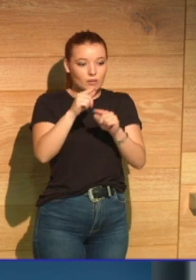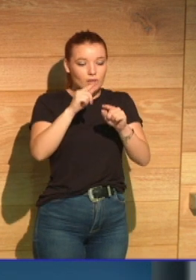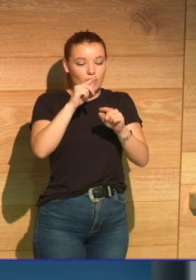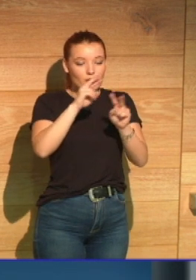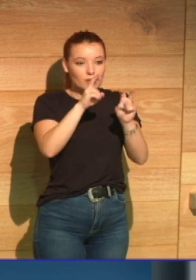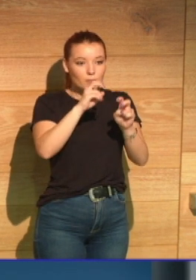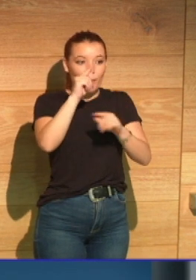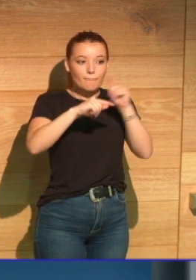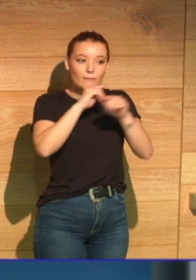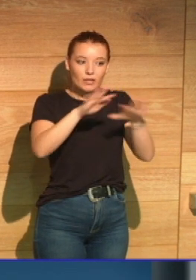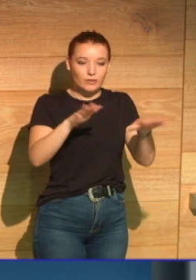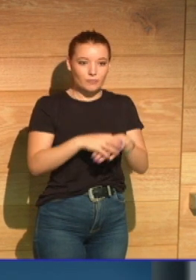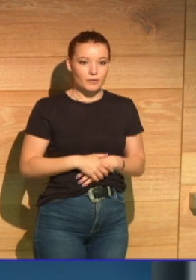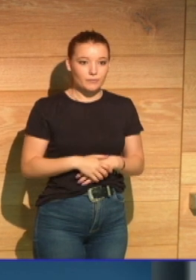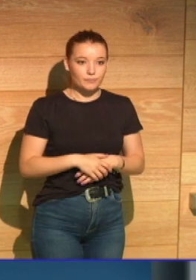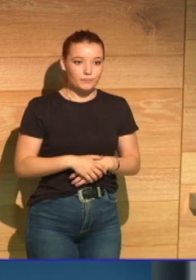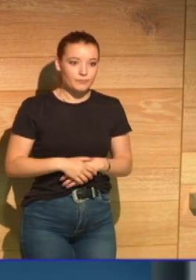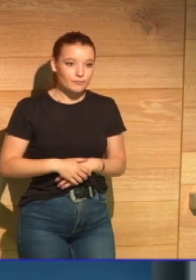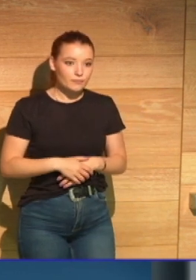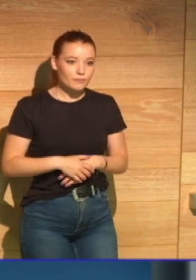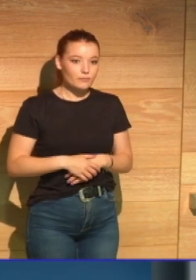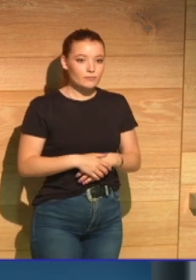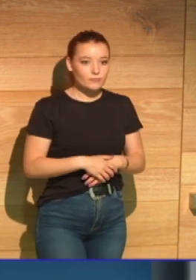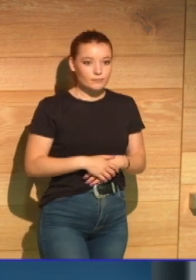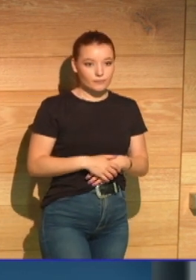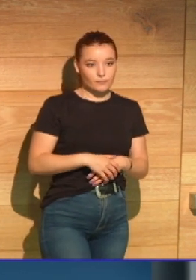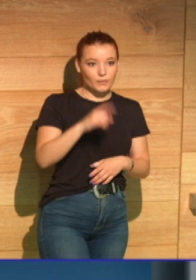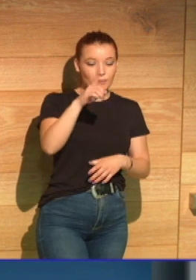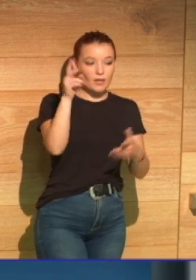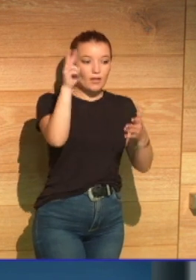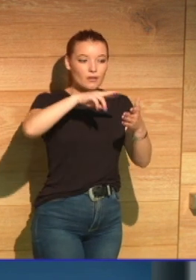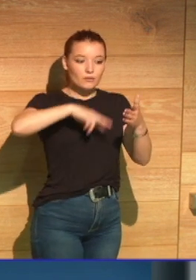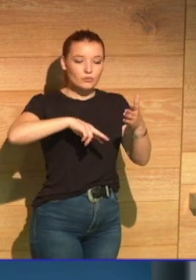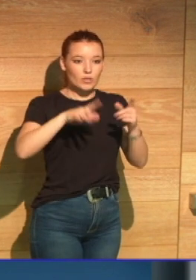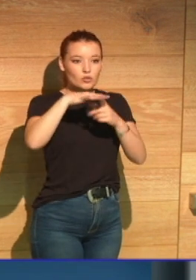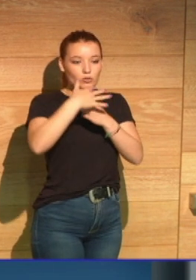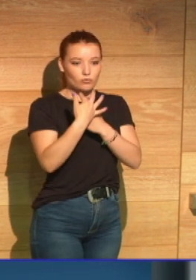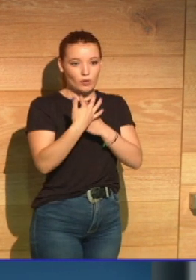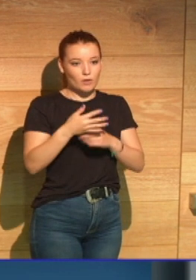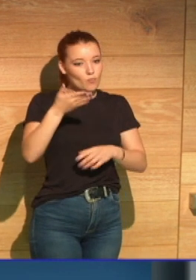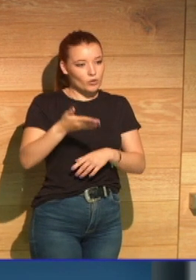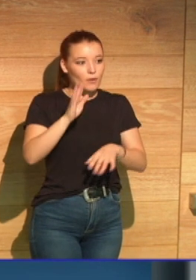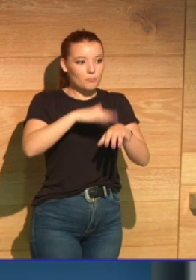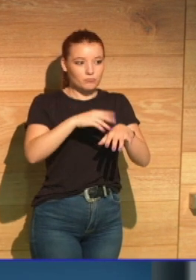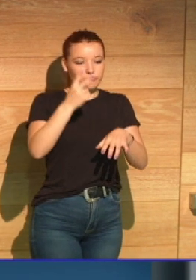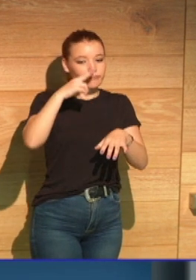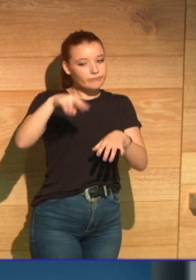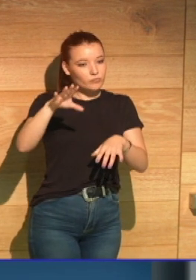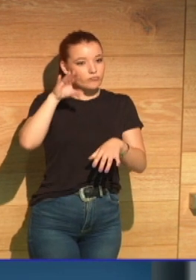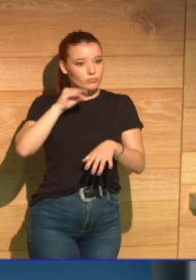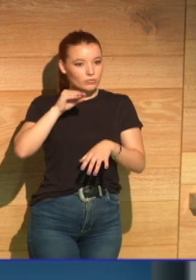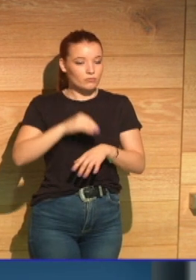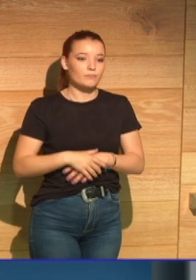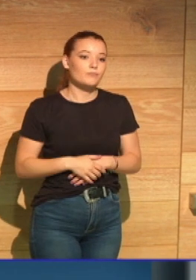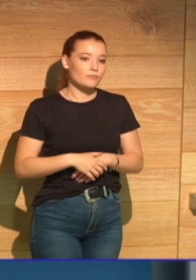personas de la generación, digamos, de la pandemia. Y allá hablamos de lecturas contextuales importantísimas para el museo de hoy. Y es uno de los elementos de